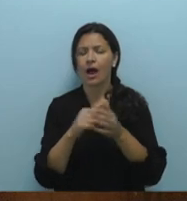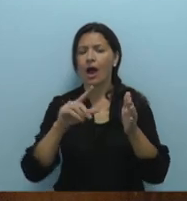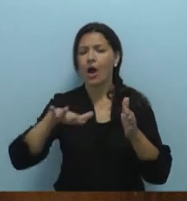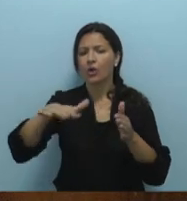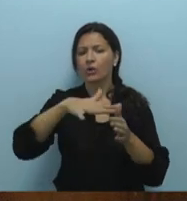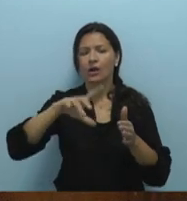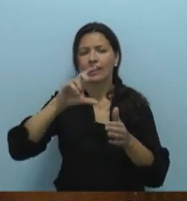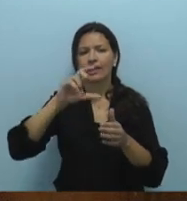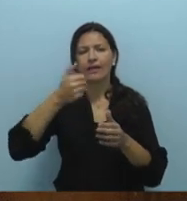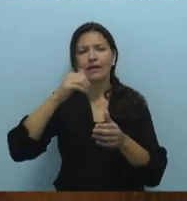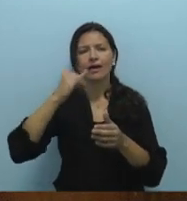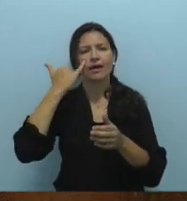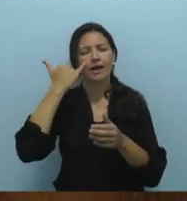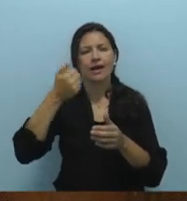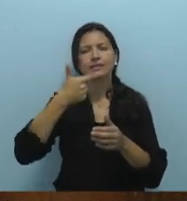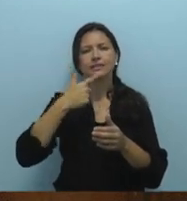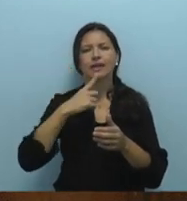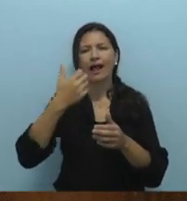localidad de Callastá.